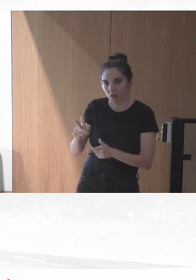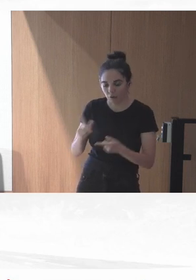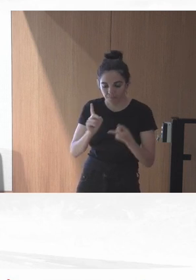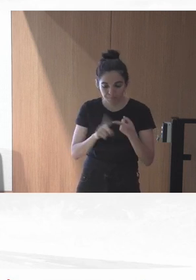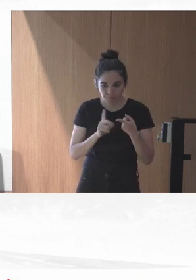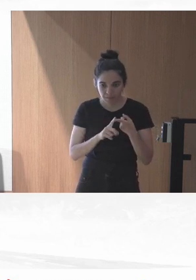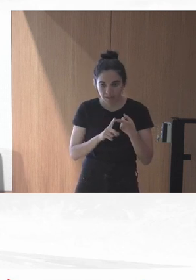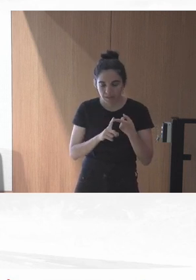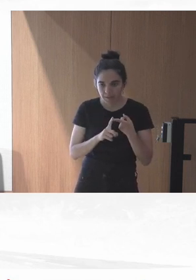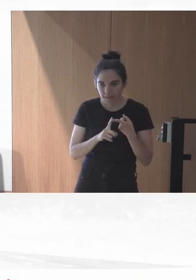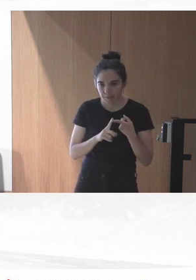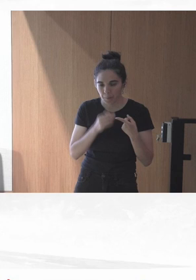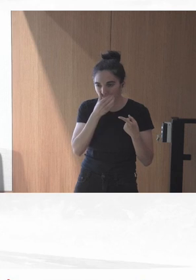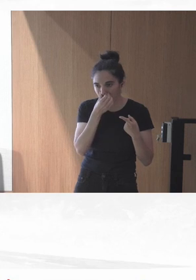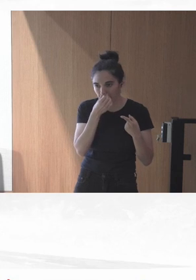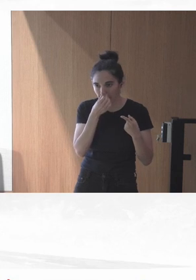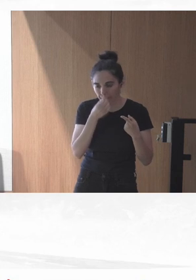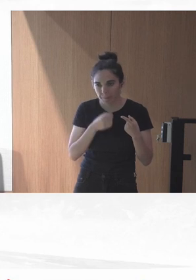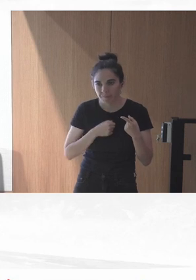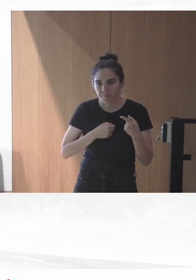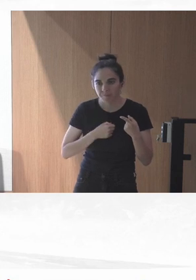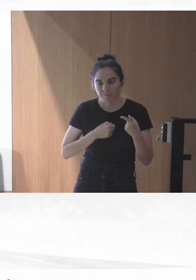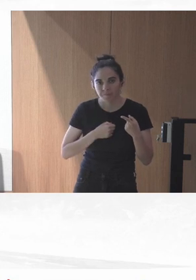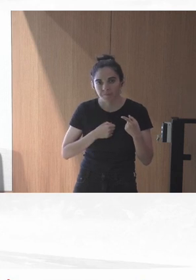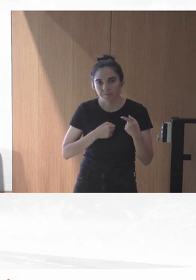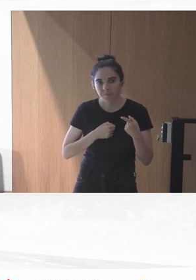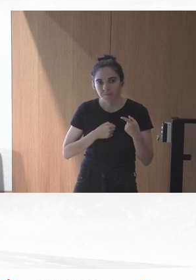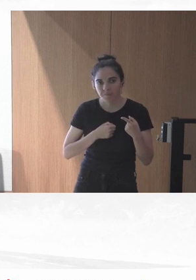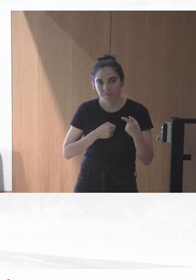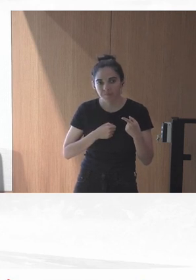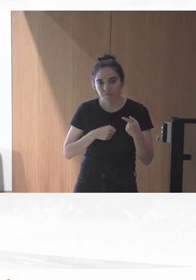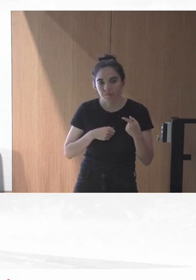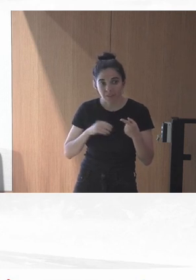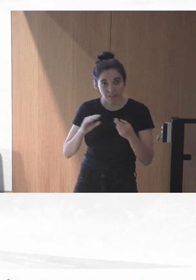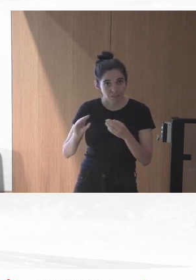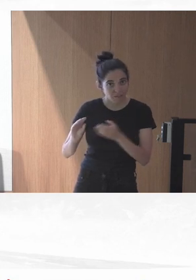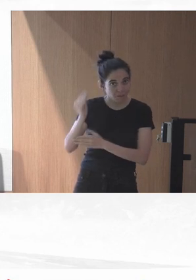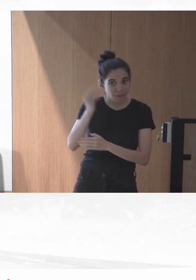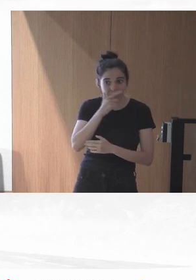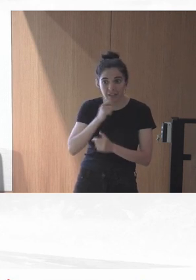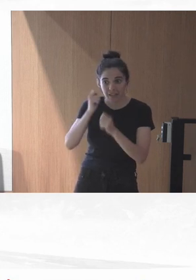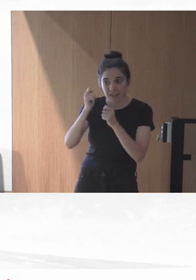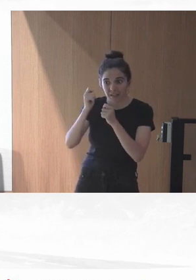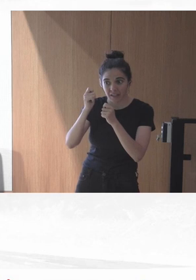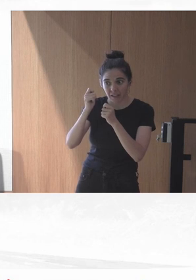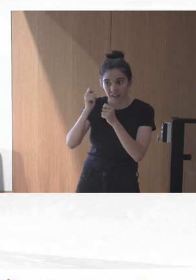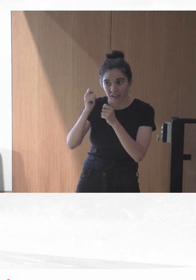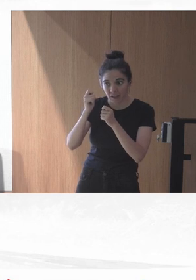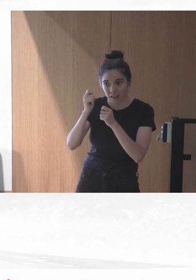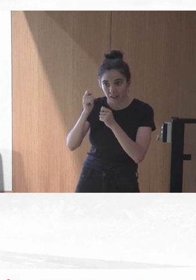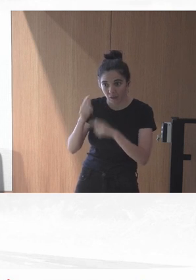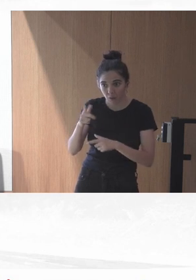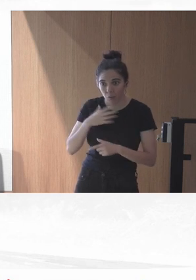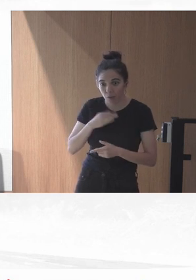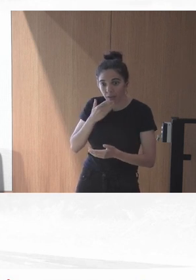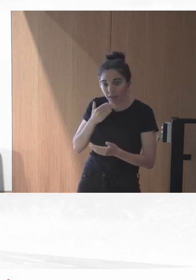La primera es si la persona puede invocar la necesidad del facilitador, por ejemplo, en el